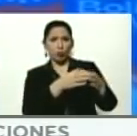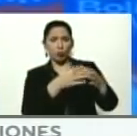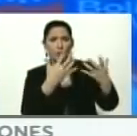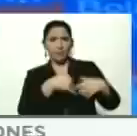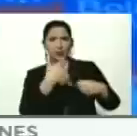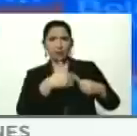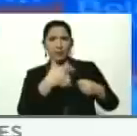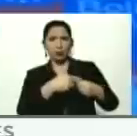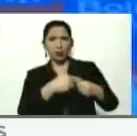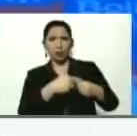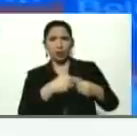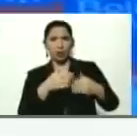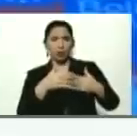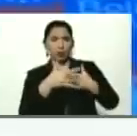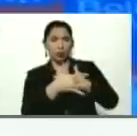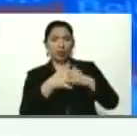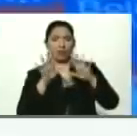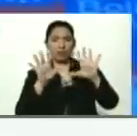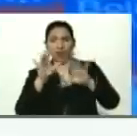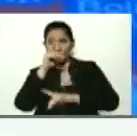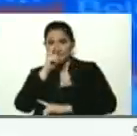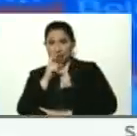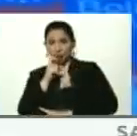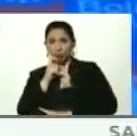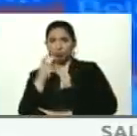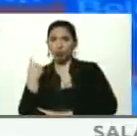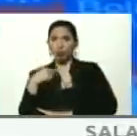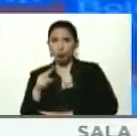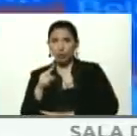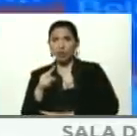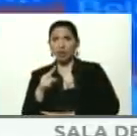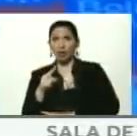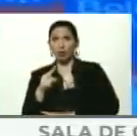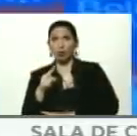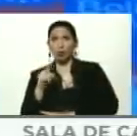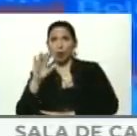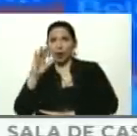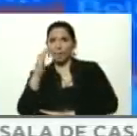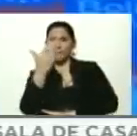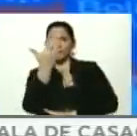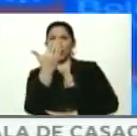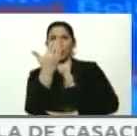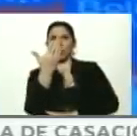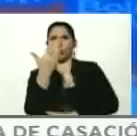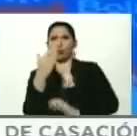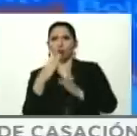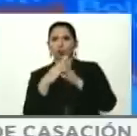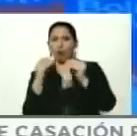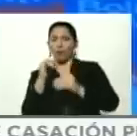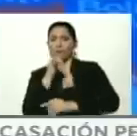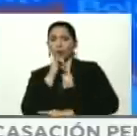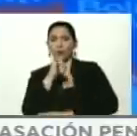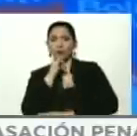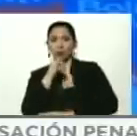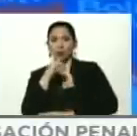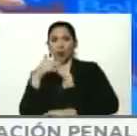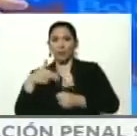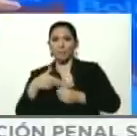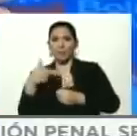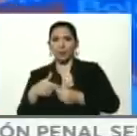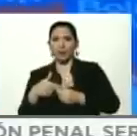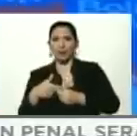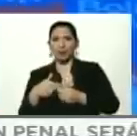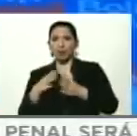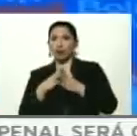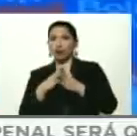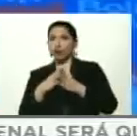petroleras que durante 10 años tuvieron un espejo de toda la información de PDVSA. Toda